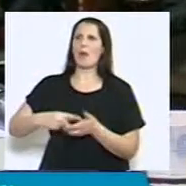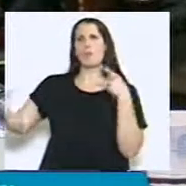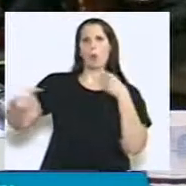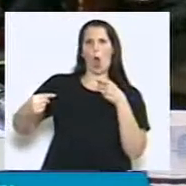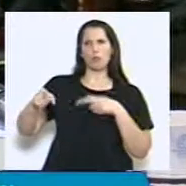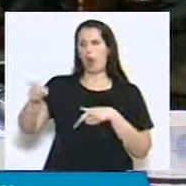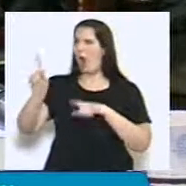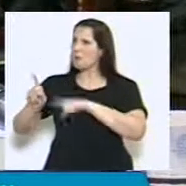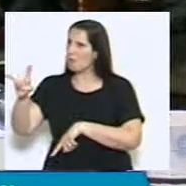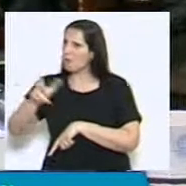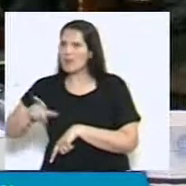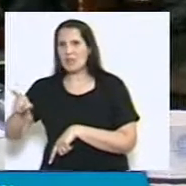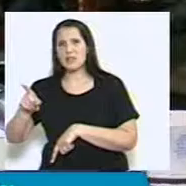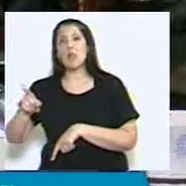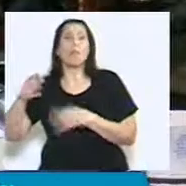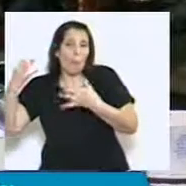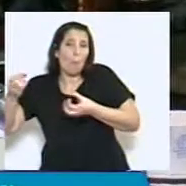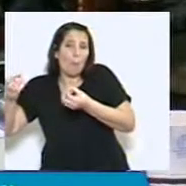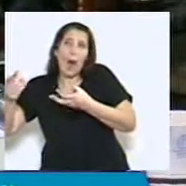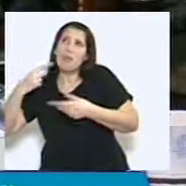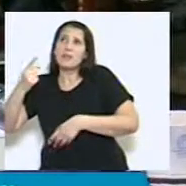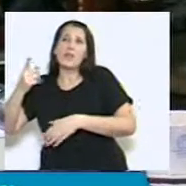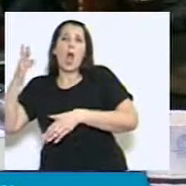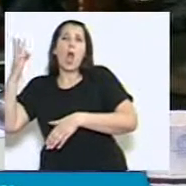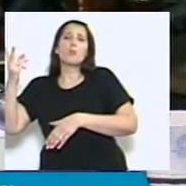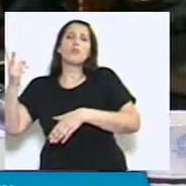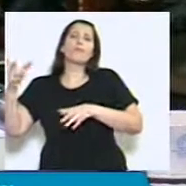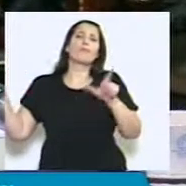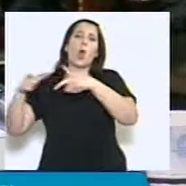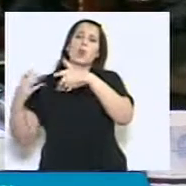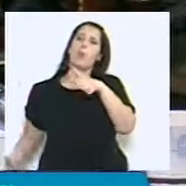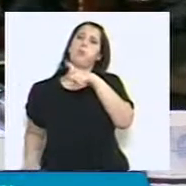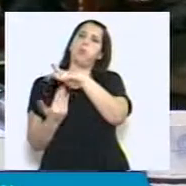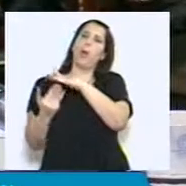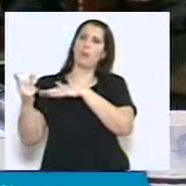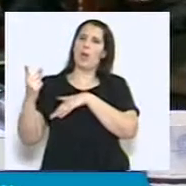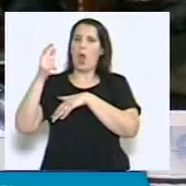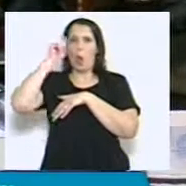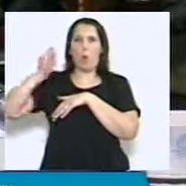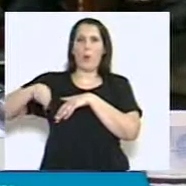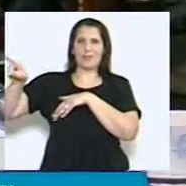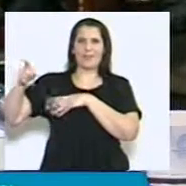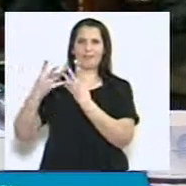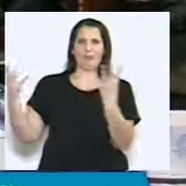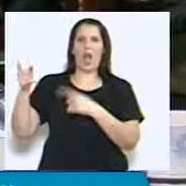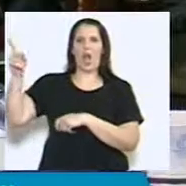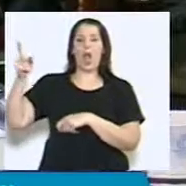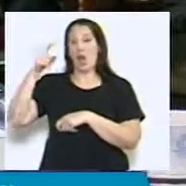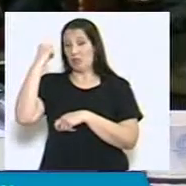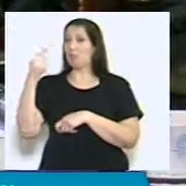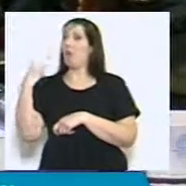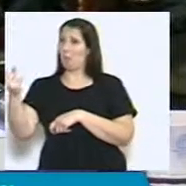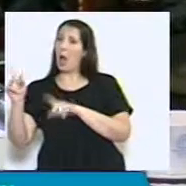disidentes un excelente fallo de la Corte Suprema de Justicia de la Nación, que es el dictado en los autos Madorrán.